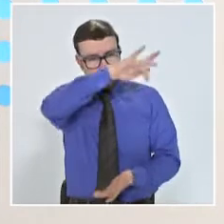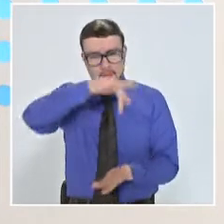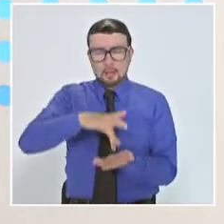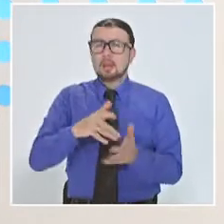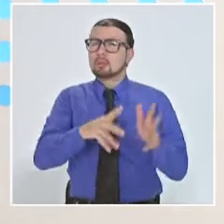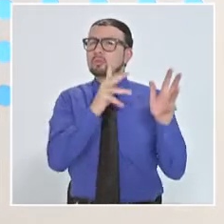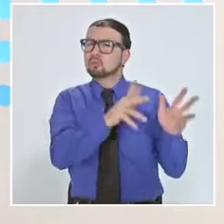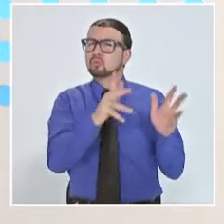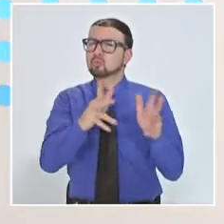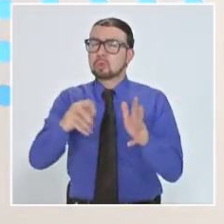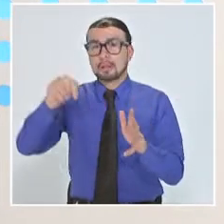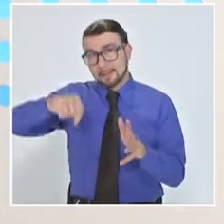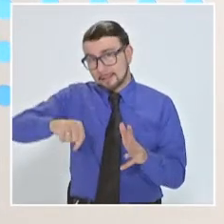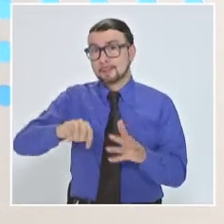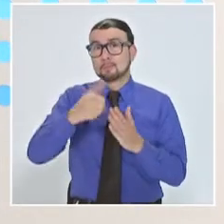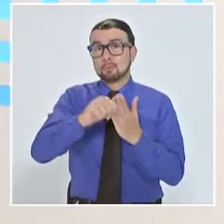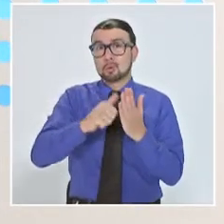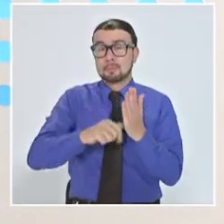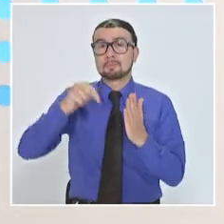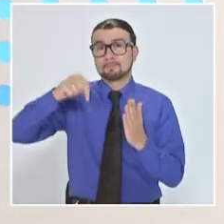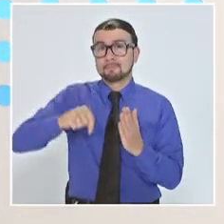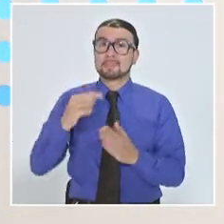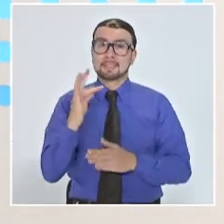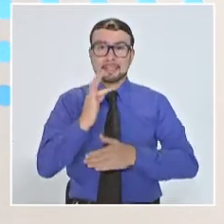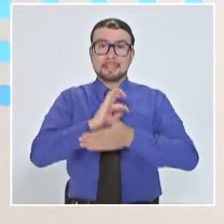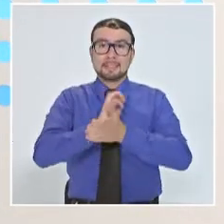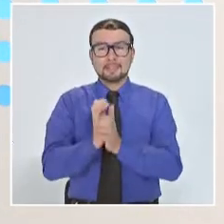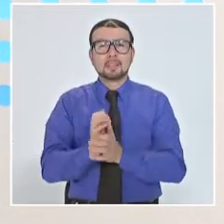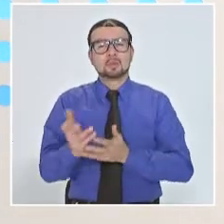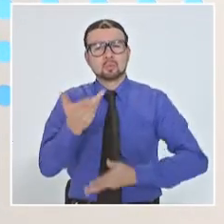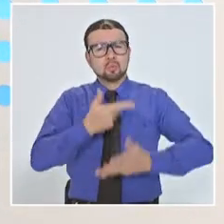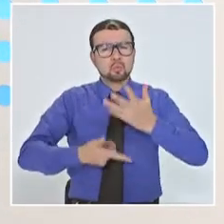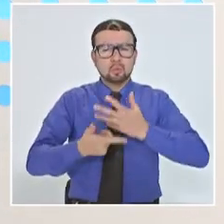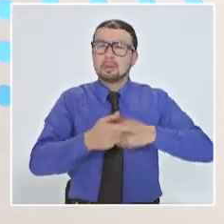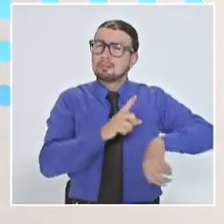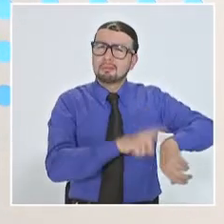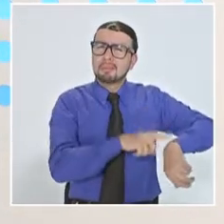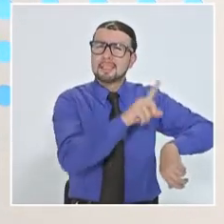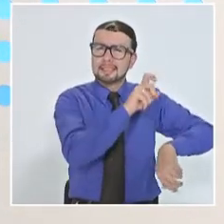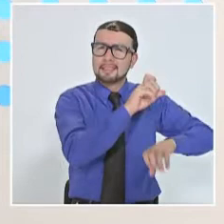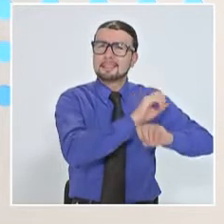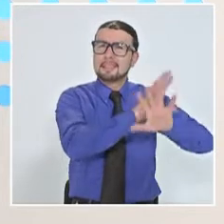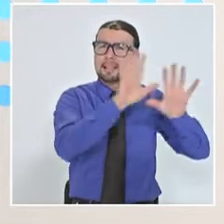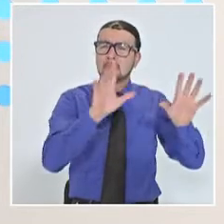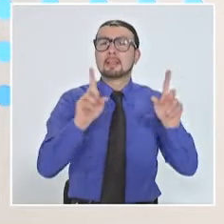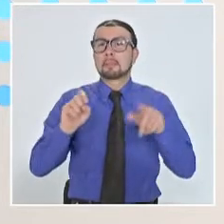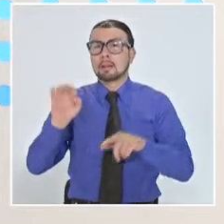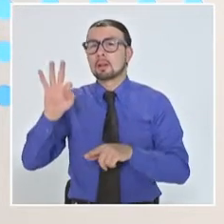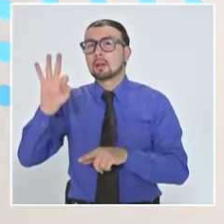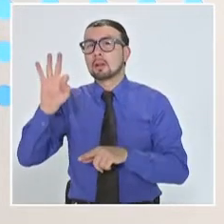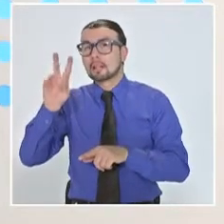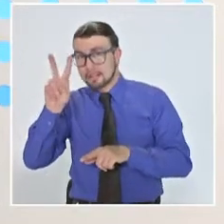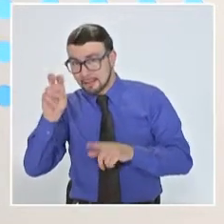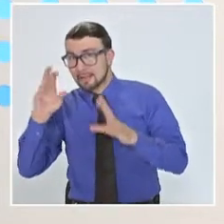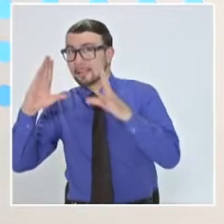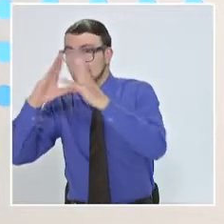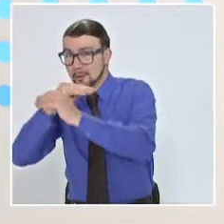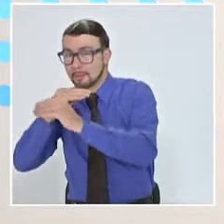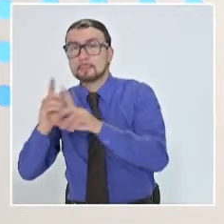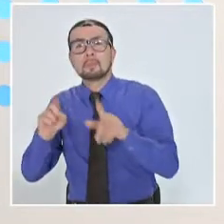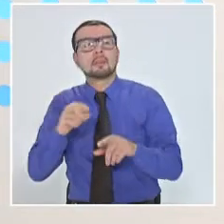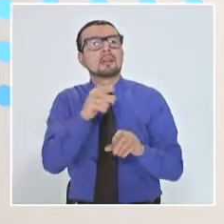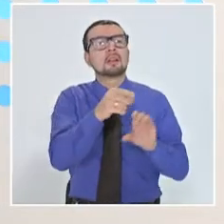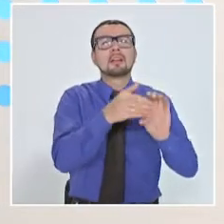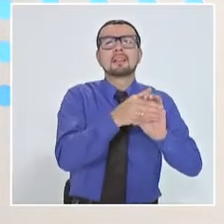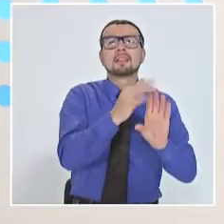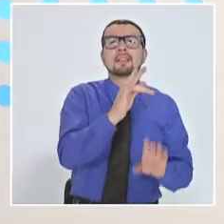de programas de televisión como Telecafé, que estamos a las 6 de la mañana y 7 de la noche, en Telepacífico todos los días a